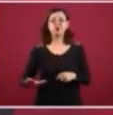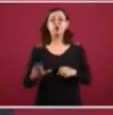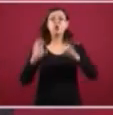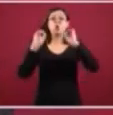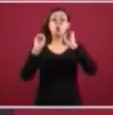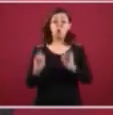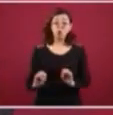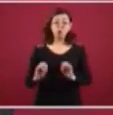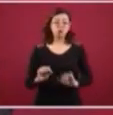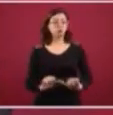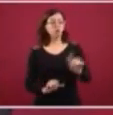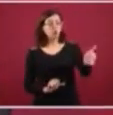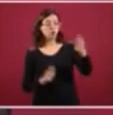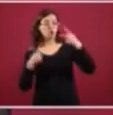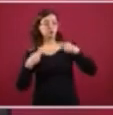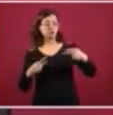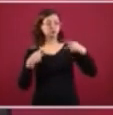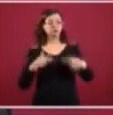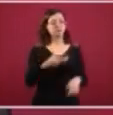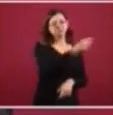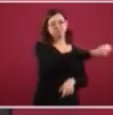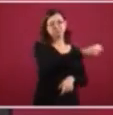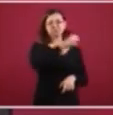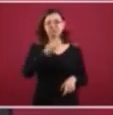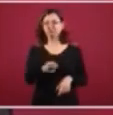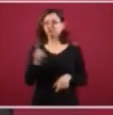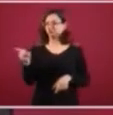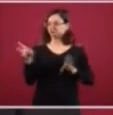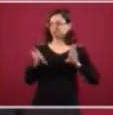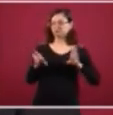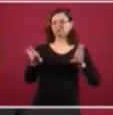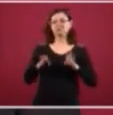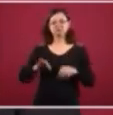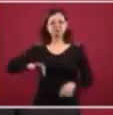impuesto por la fuerza militar.